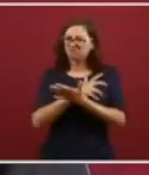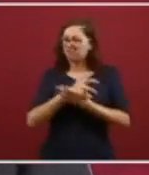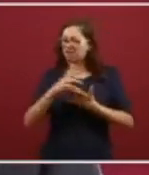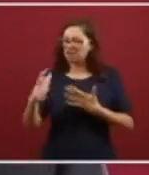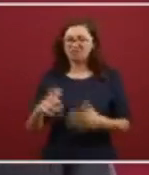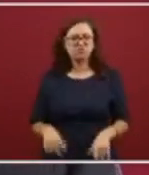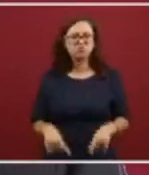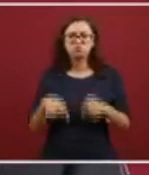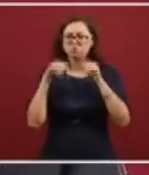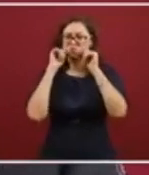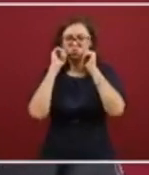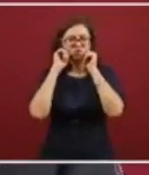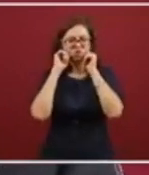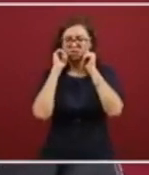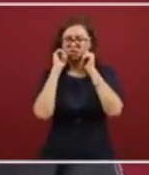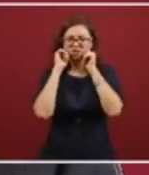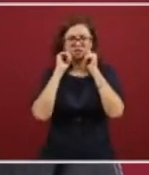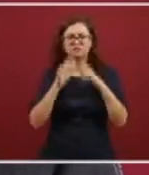Es que nosotros vivimos